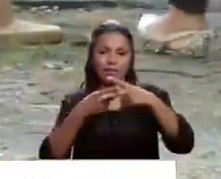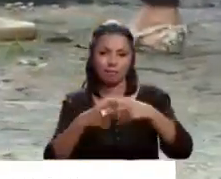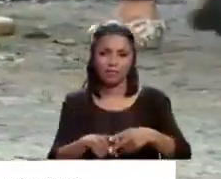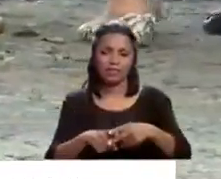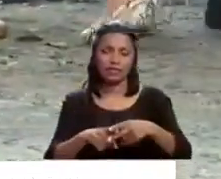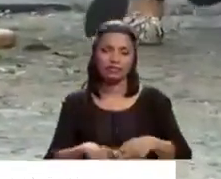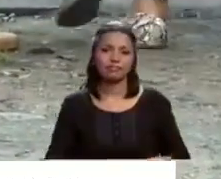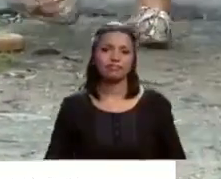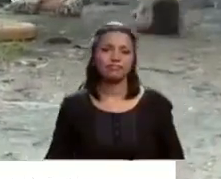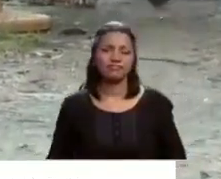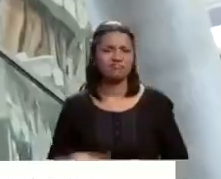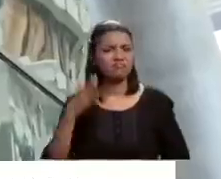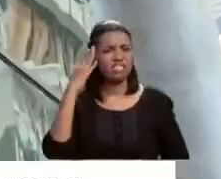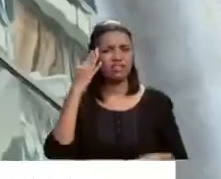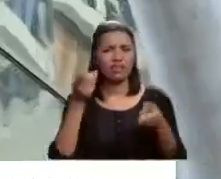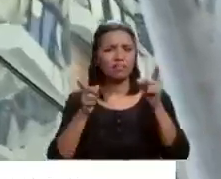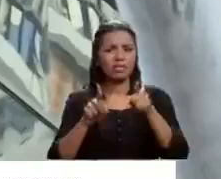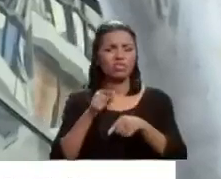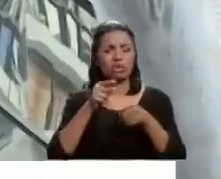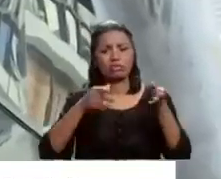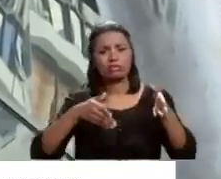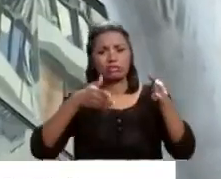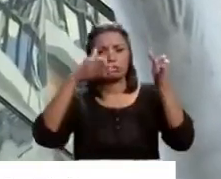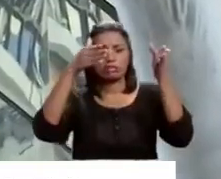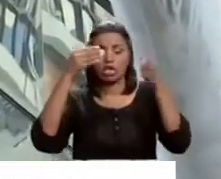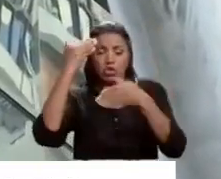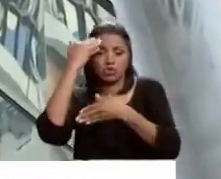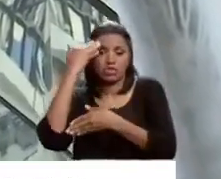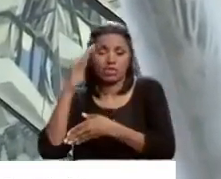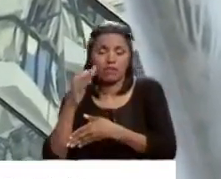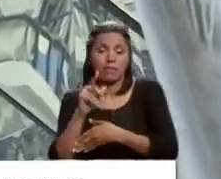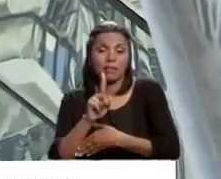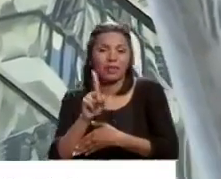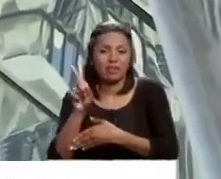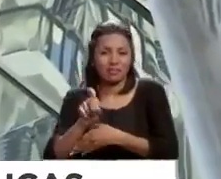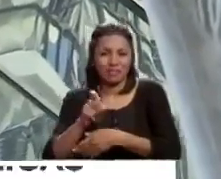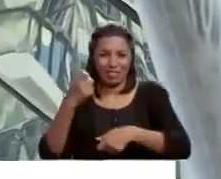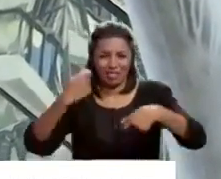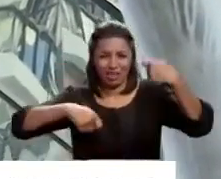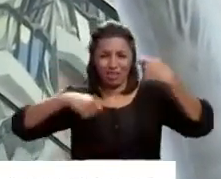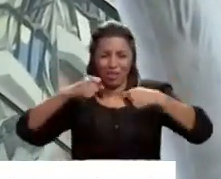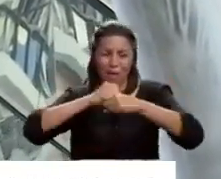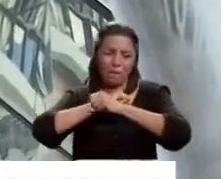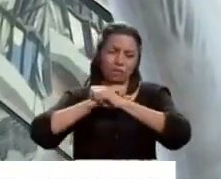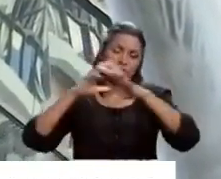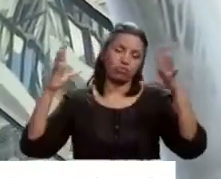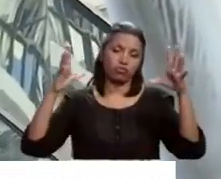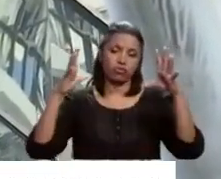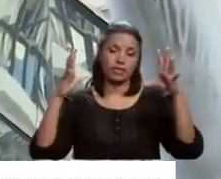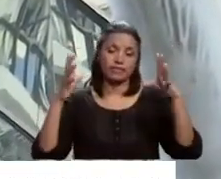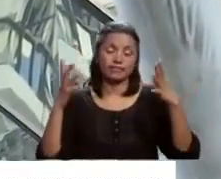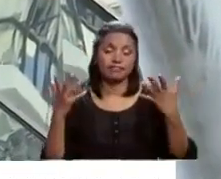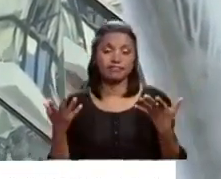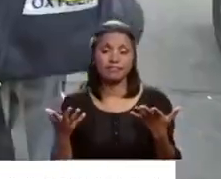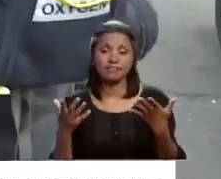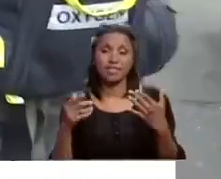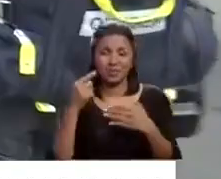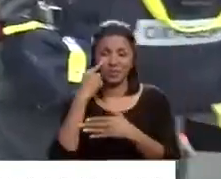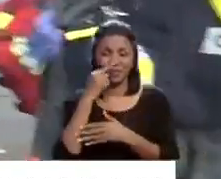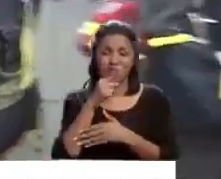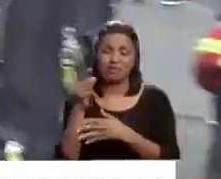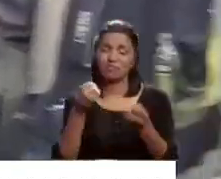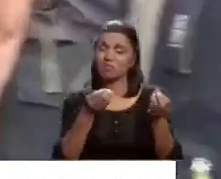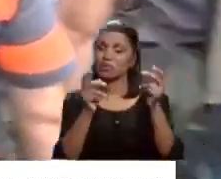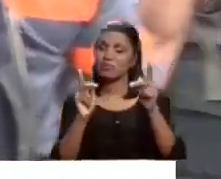poder establecer qué ocurrió en este PH Urbana el 1 de noviembre, que produjo esta explosión muy temprano y que terminó en